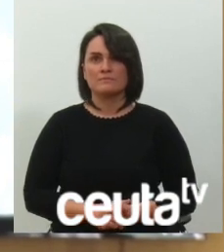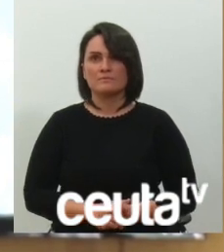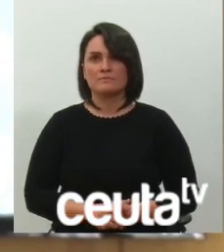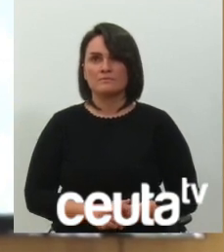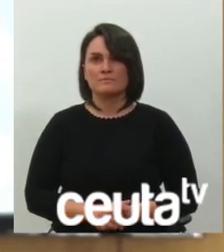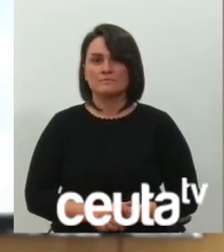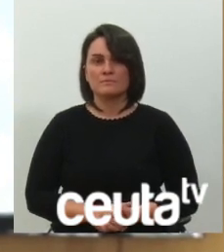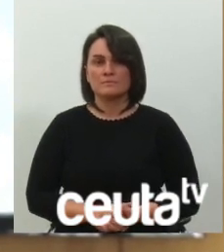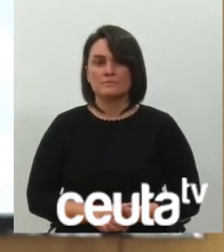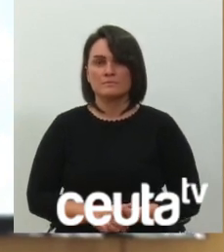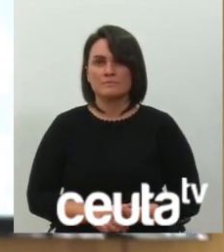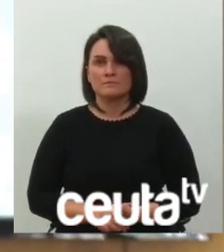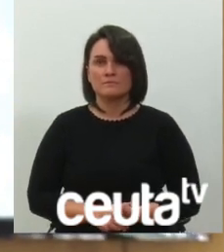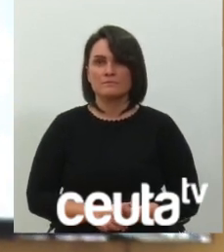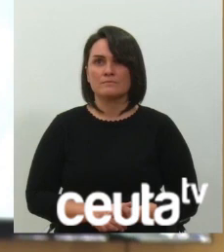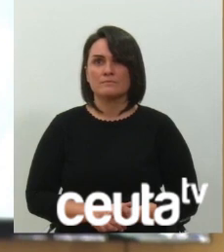un voto mientras